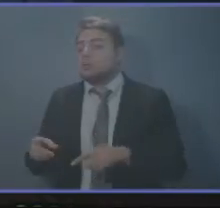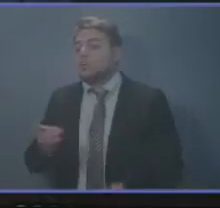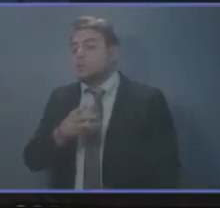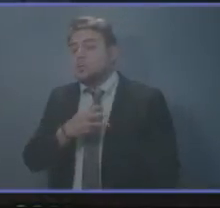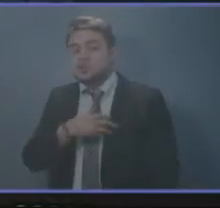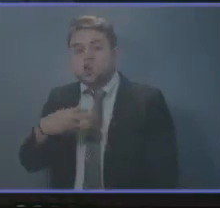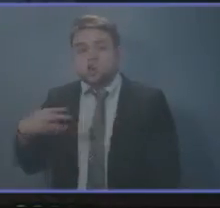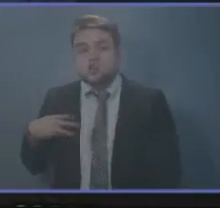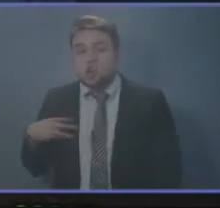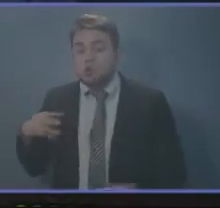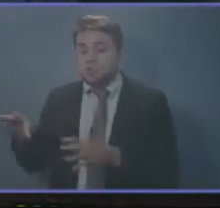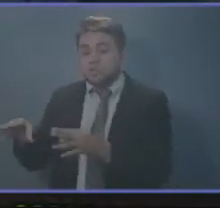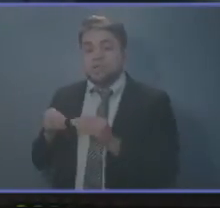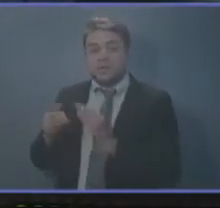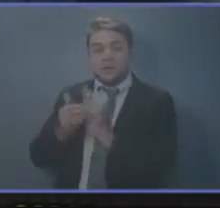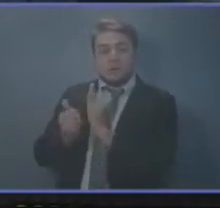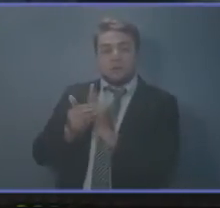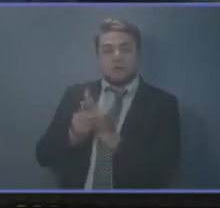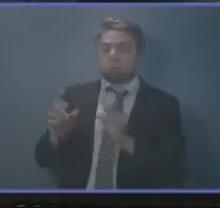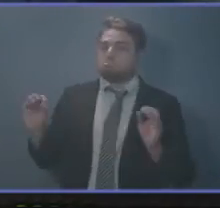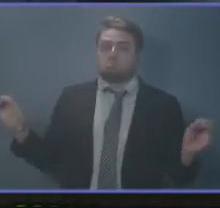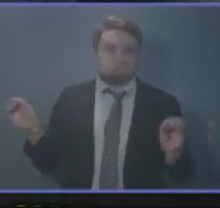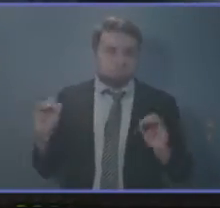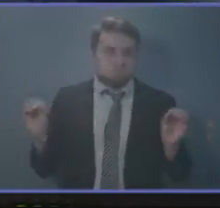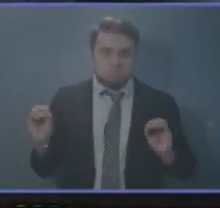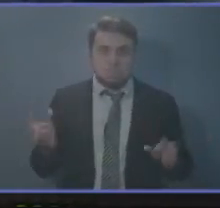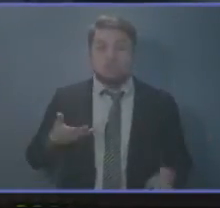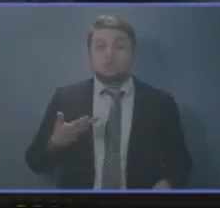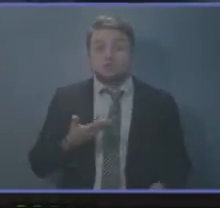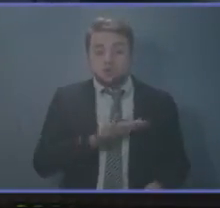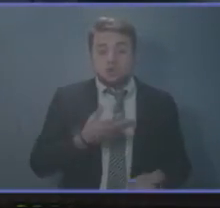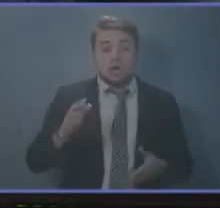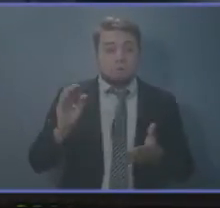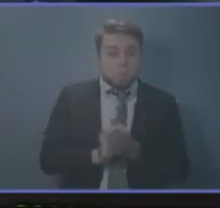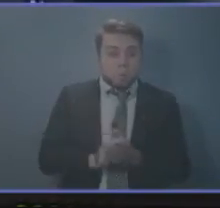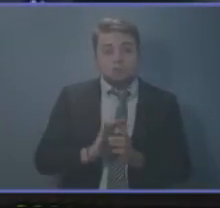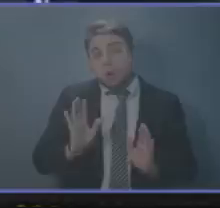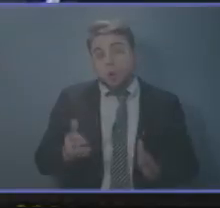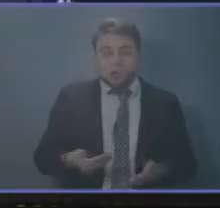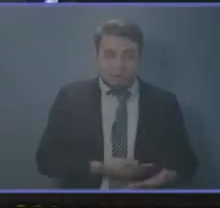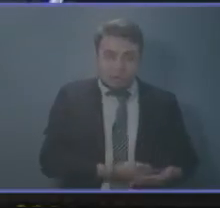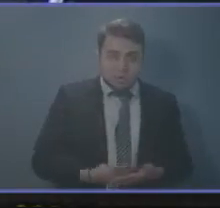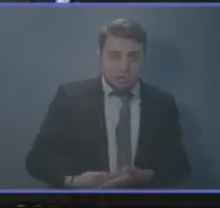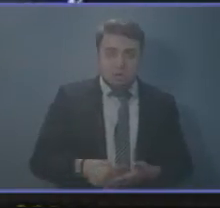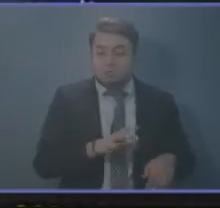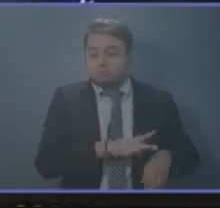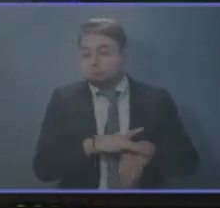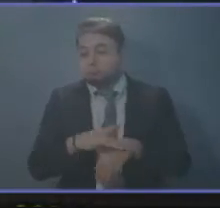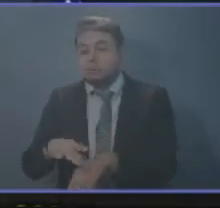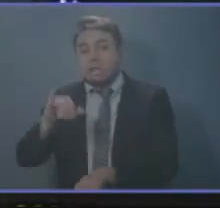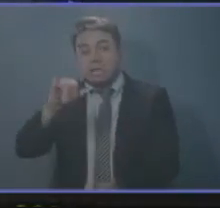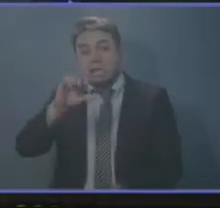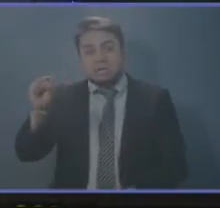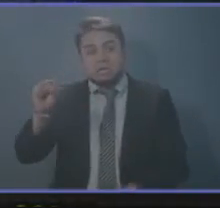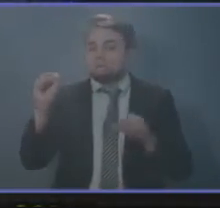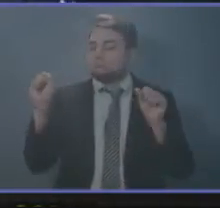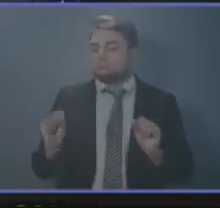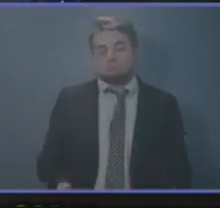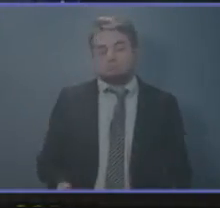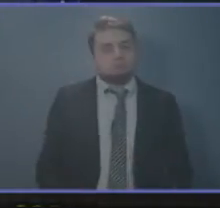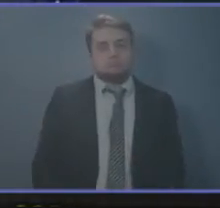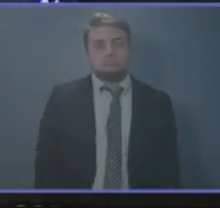una incapacidad. No podemos llevar a nuestra esposa, a nuestros hijos a pasar consulta al Seguro Social.